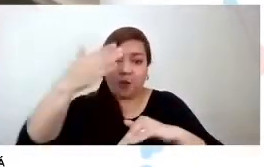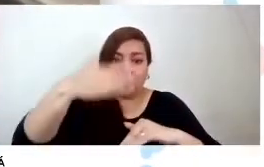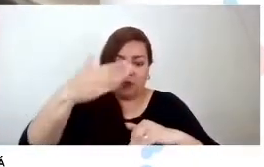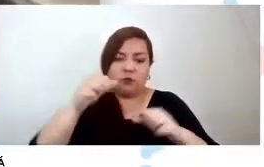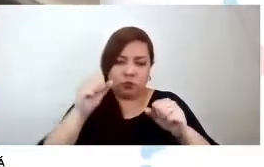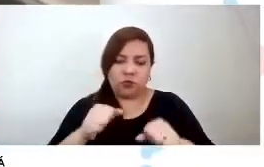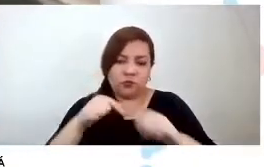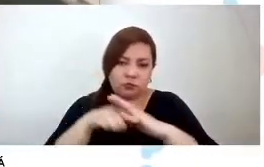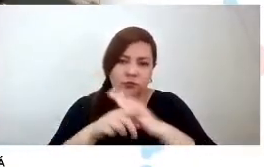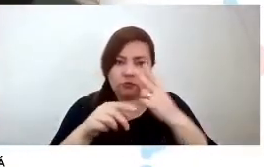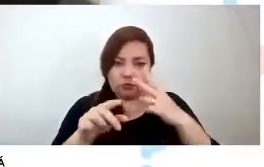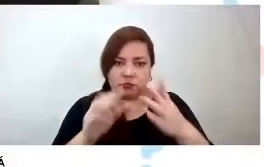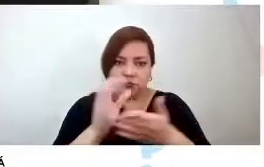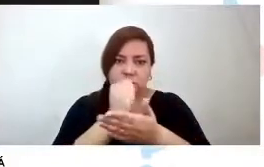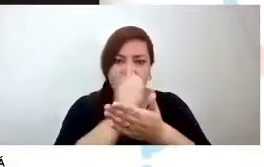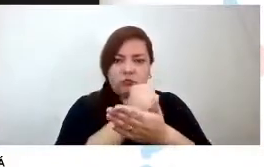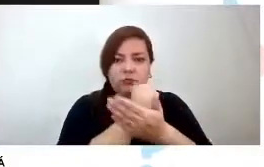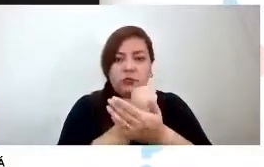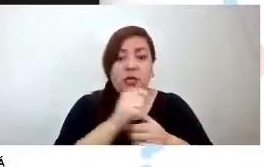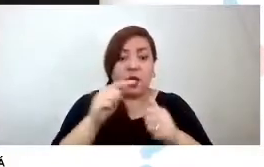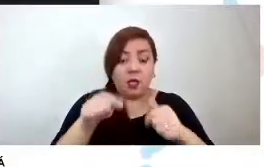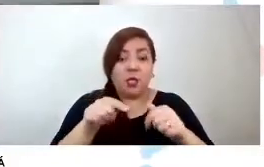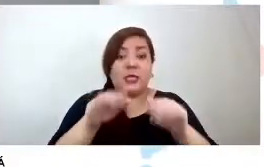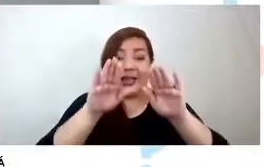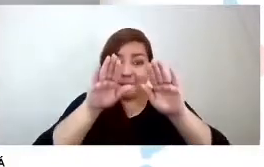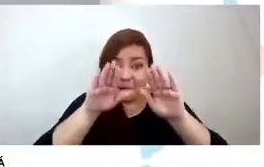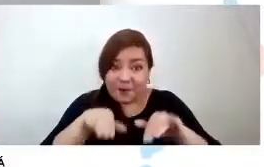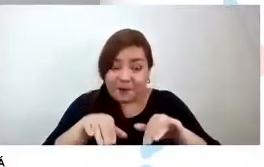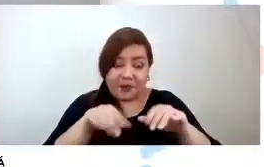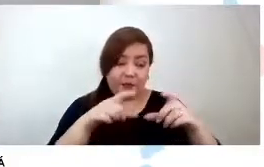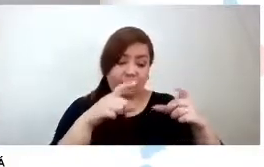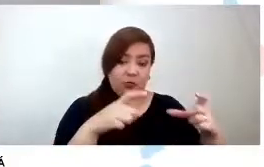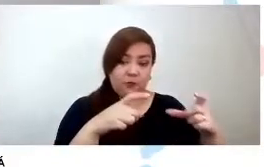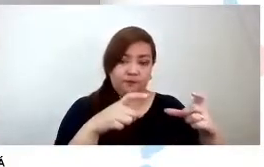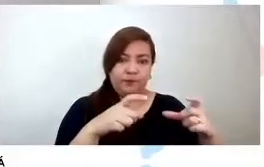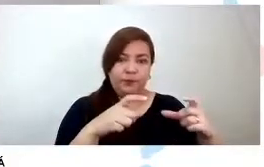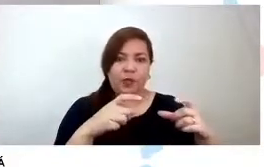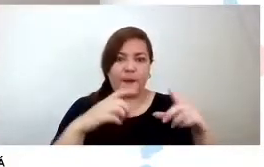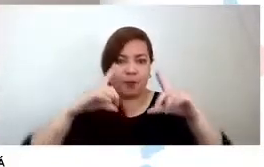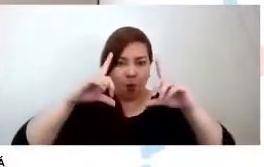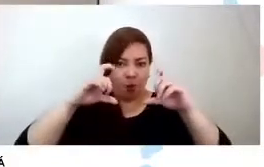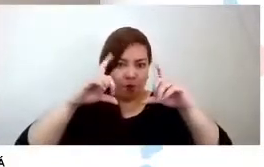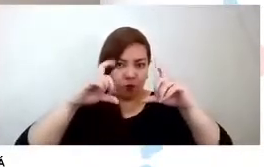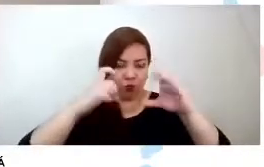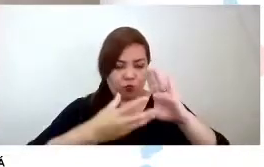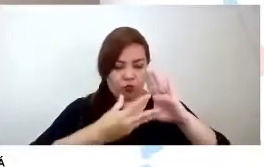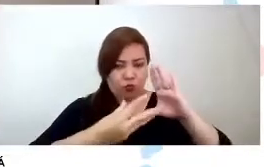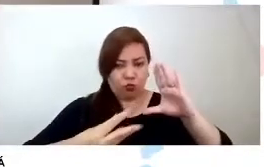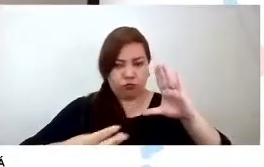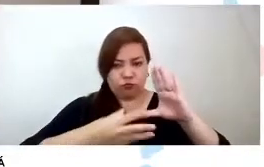Allí ustedes van a poder ver esta misma colección, pero digitalizada.